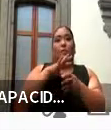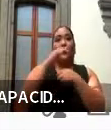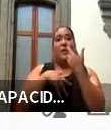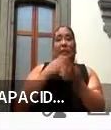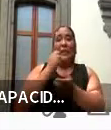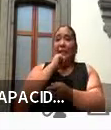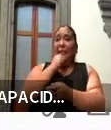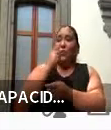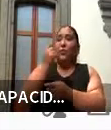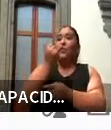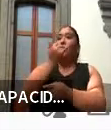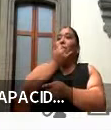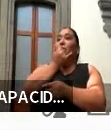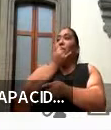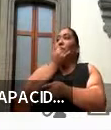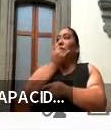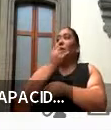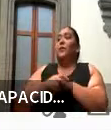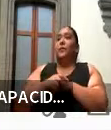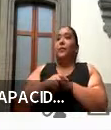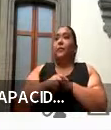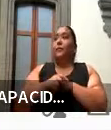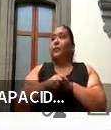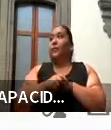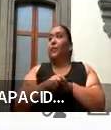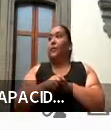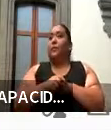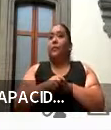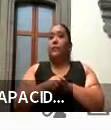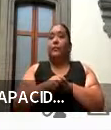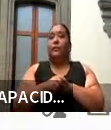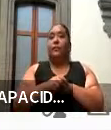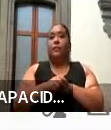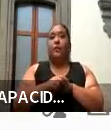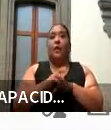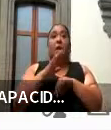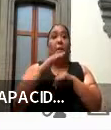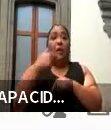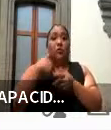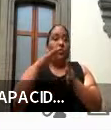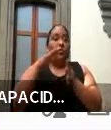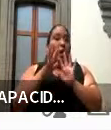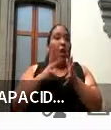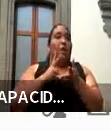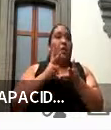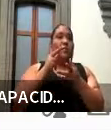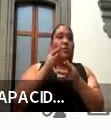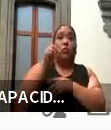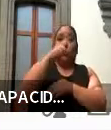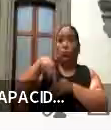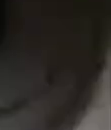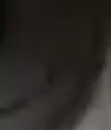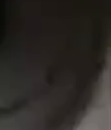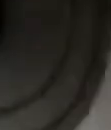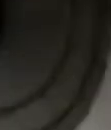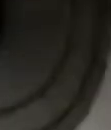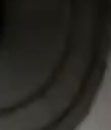unos segundos. Así que, sin más, quedo pendiente si hay algún comentario o